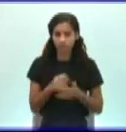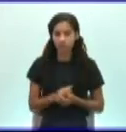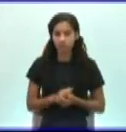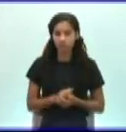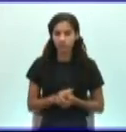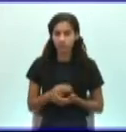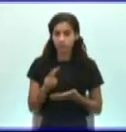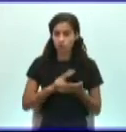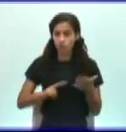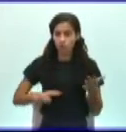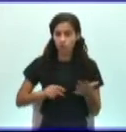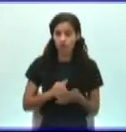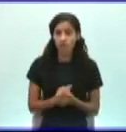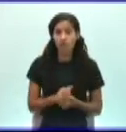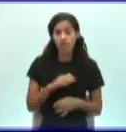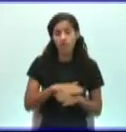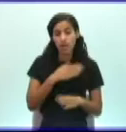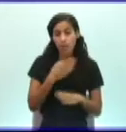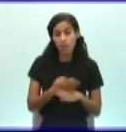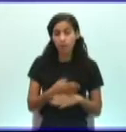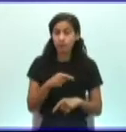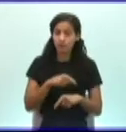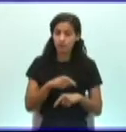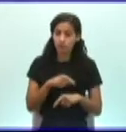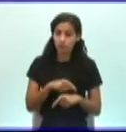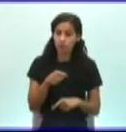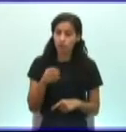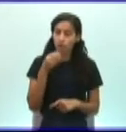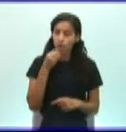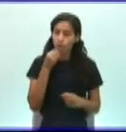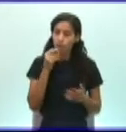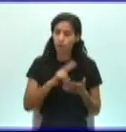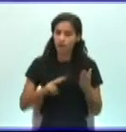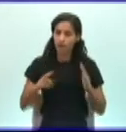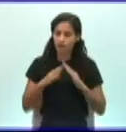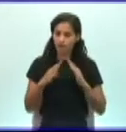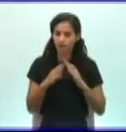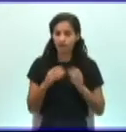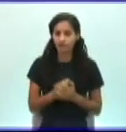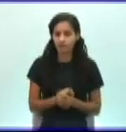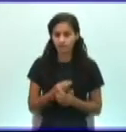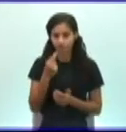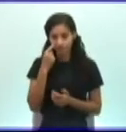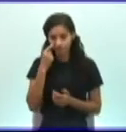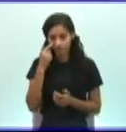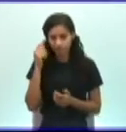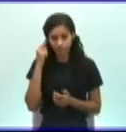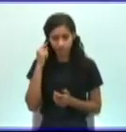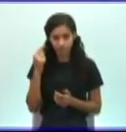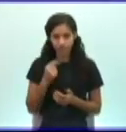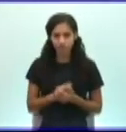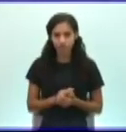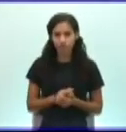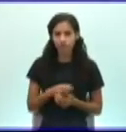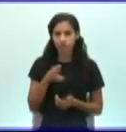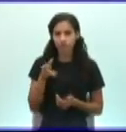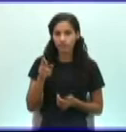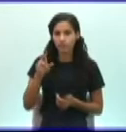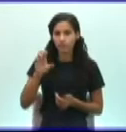Voy a leer y luego les doy un tiempo para que lean en casa. Escuchen.